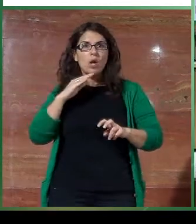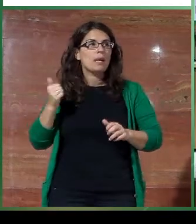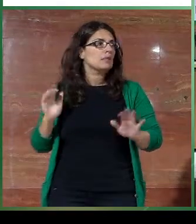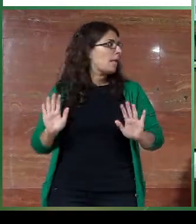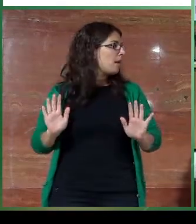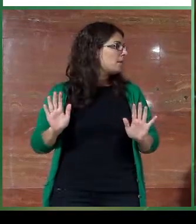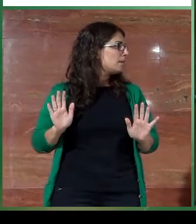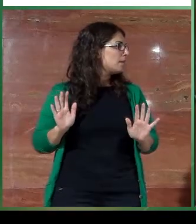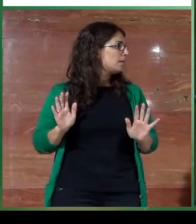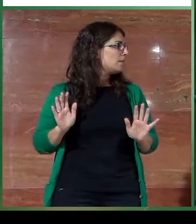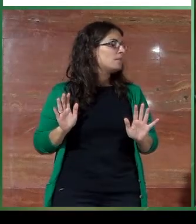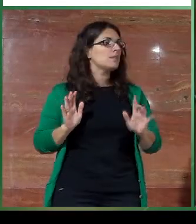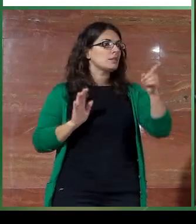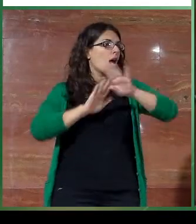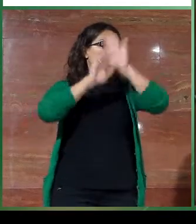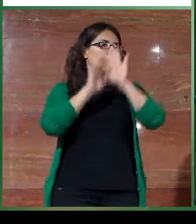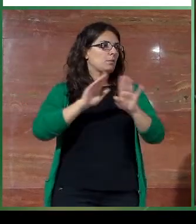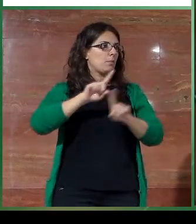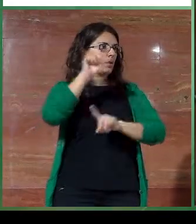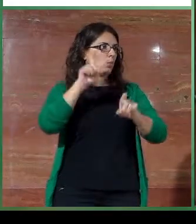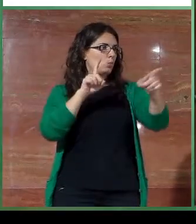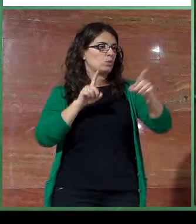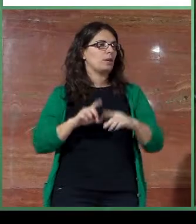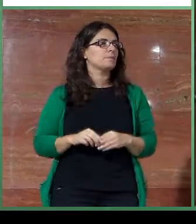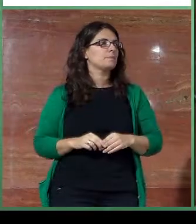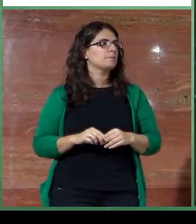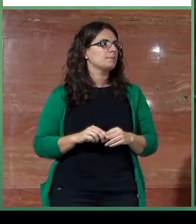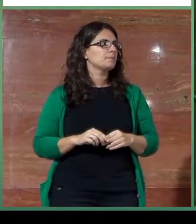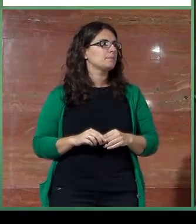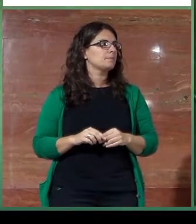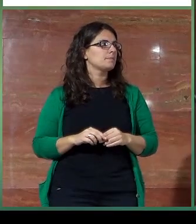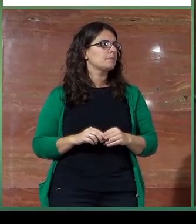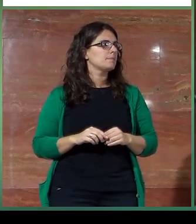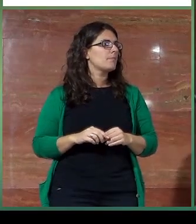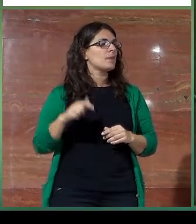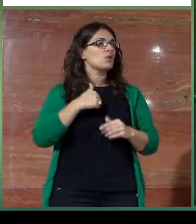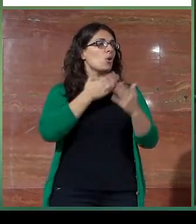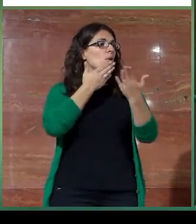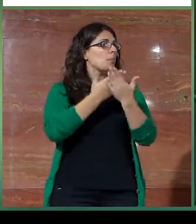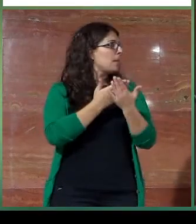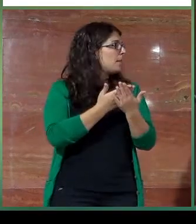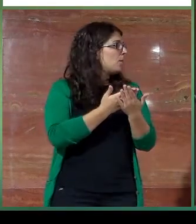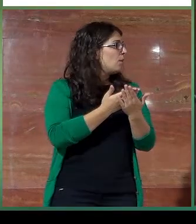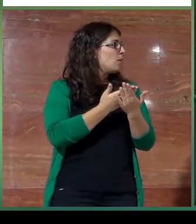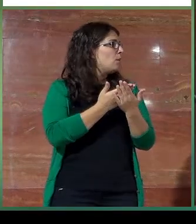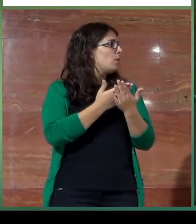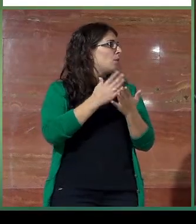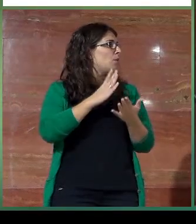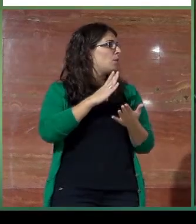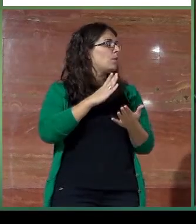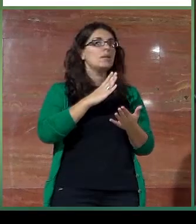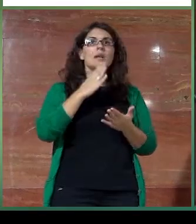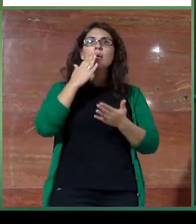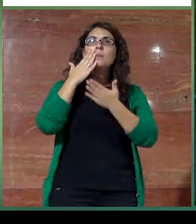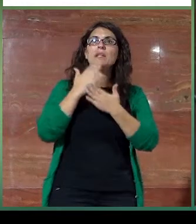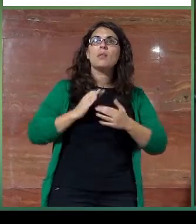Bueno, pues vamos con la última pregunta aquí, porque nos hemos quedado sin tiempo, ahora sí. Y yo le pediría a este invitado especial que ha entrado